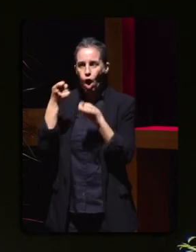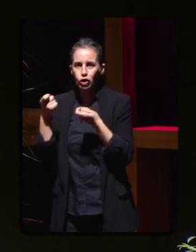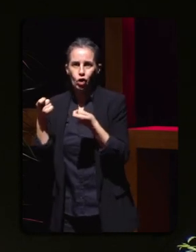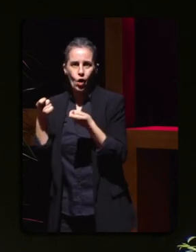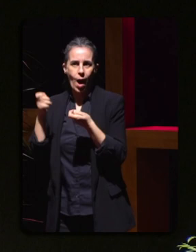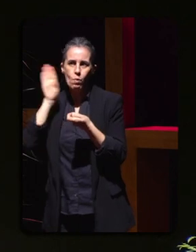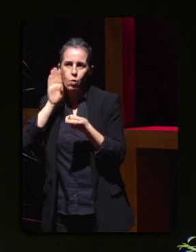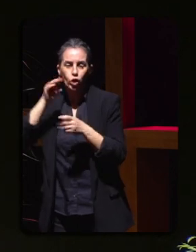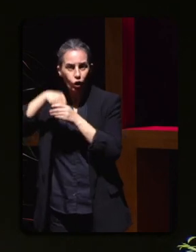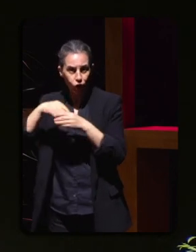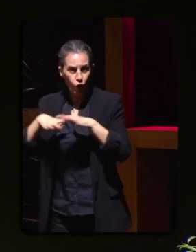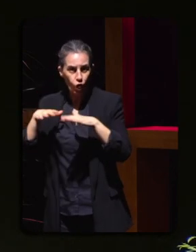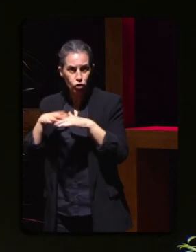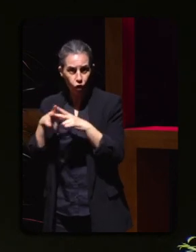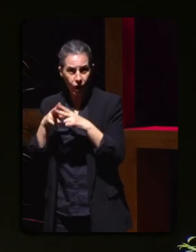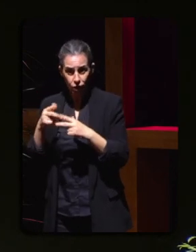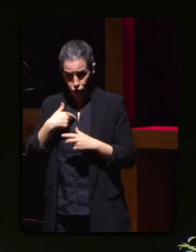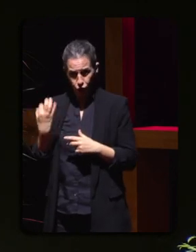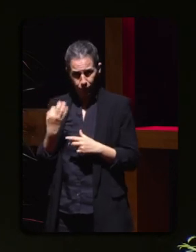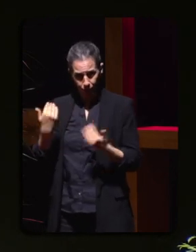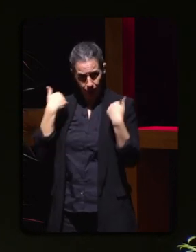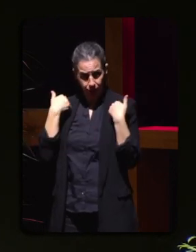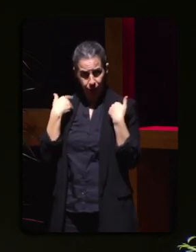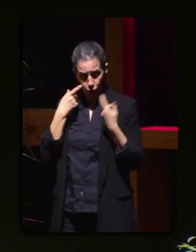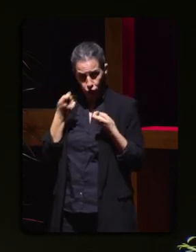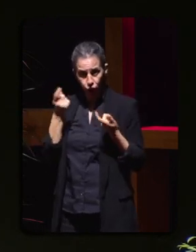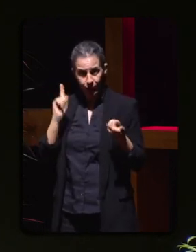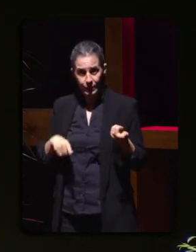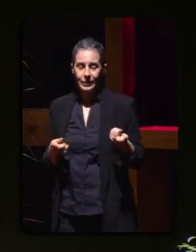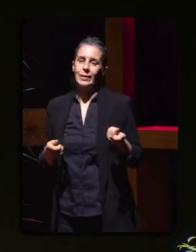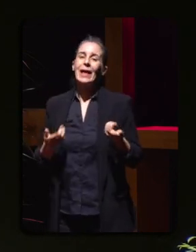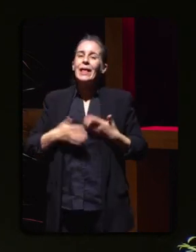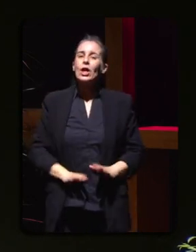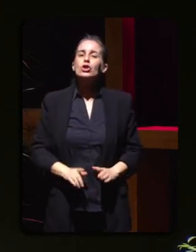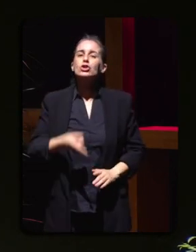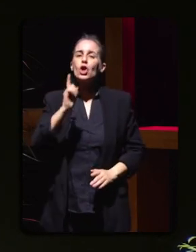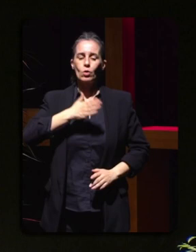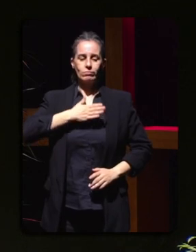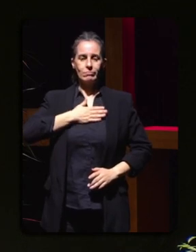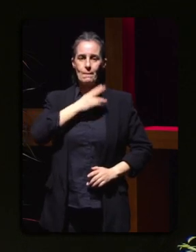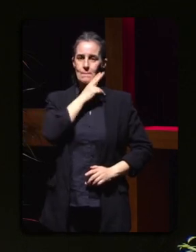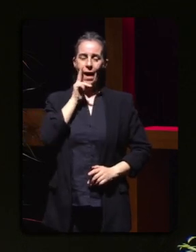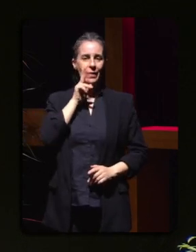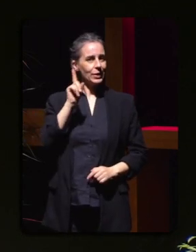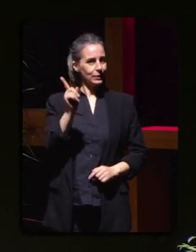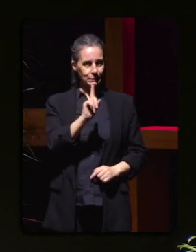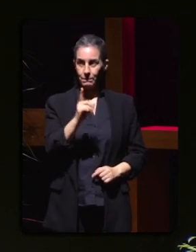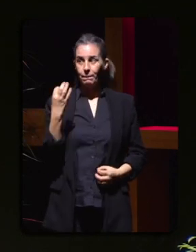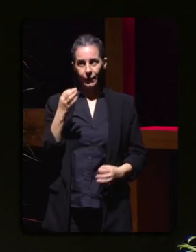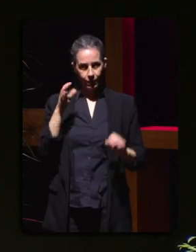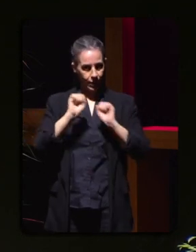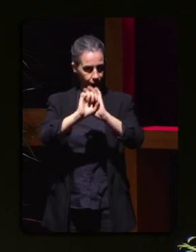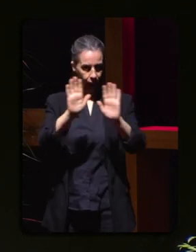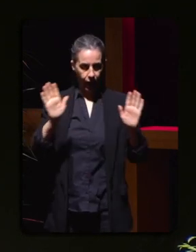que sale en redes sociales o sea los hijos no son de las madres otra cosa súper importante aclarar son